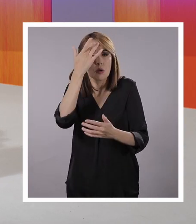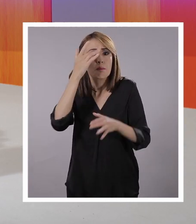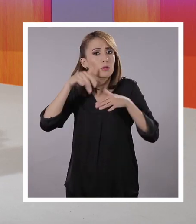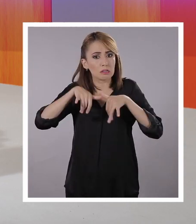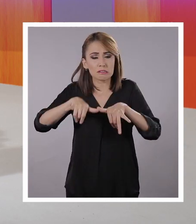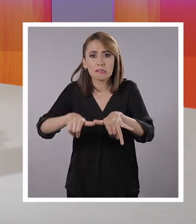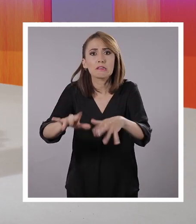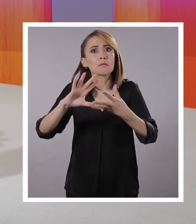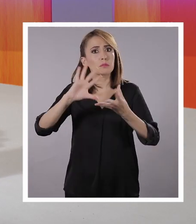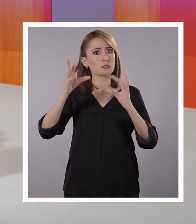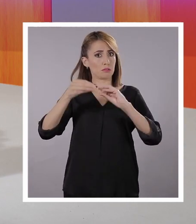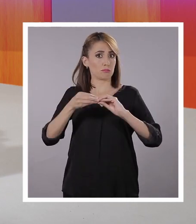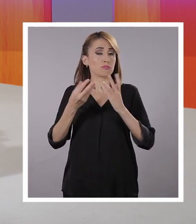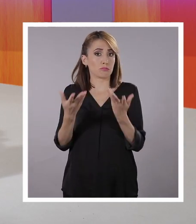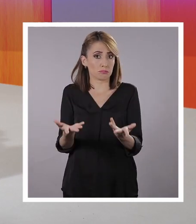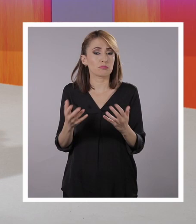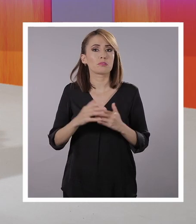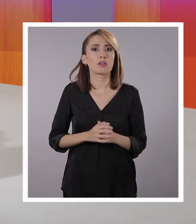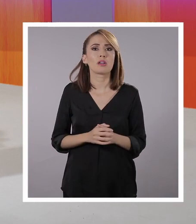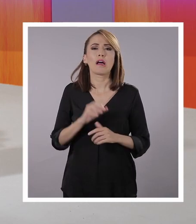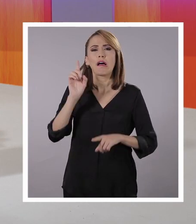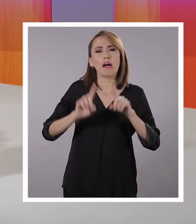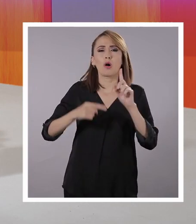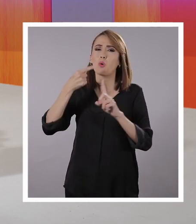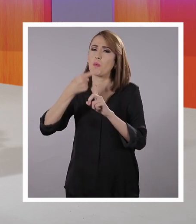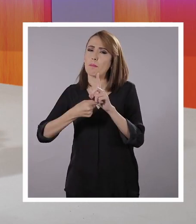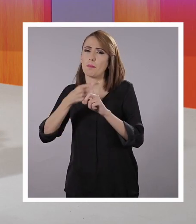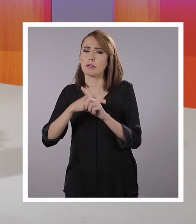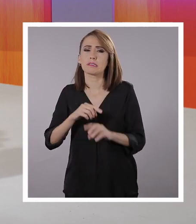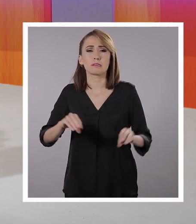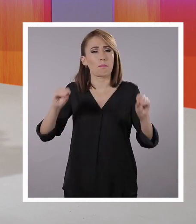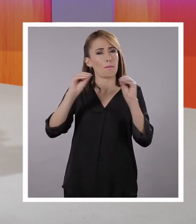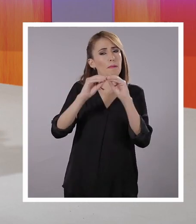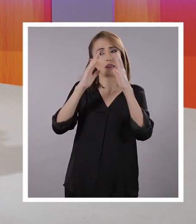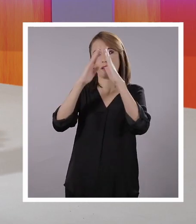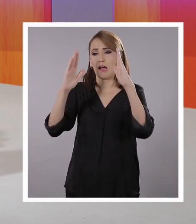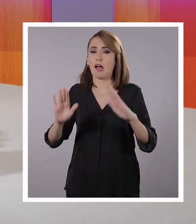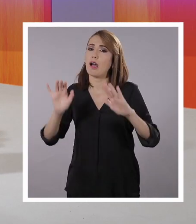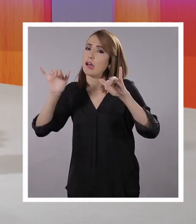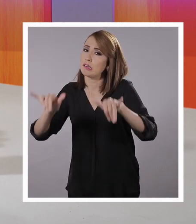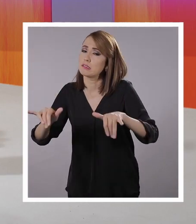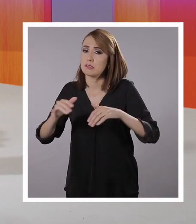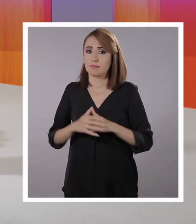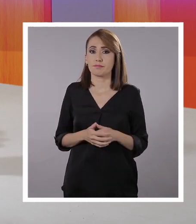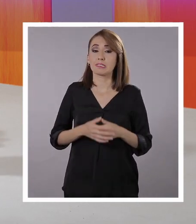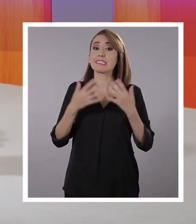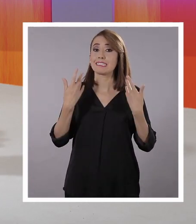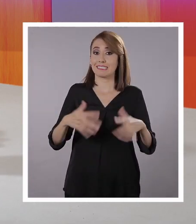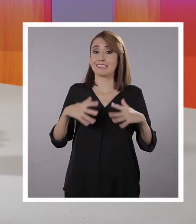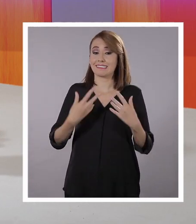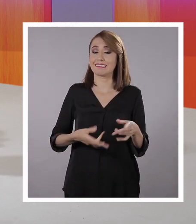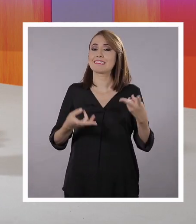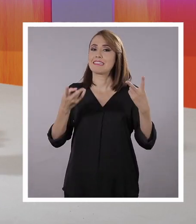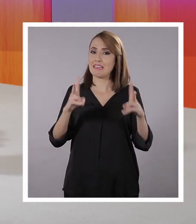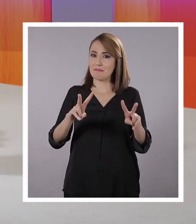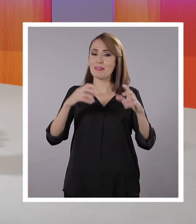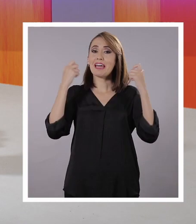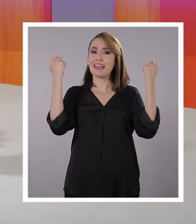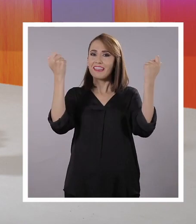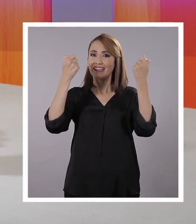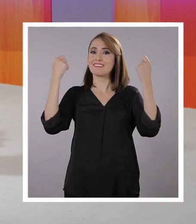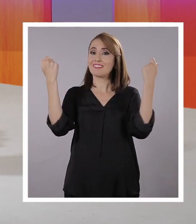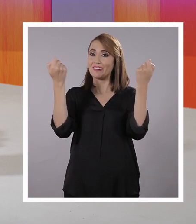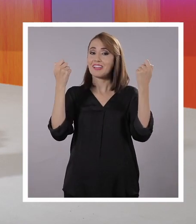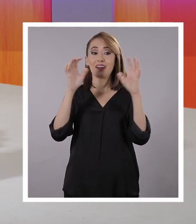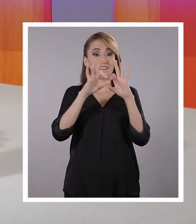con todo esto. Unos meses en casa no les van a afectar. Es más, creo que lo podemos estar disfrutando junto a nuestras